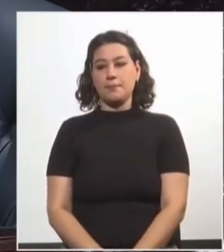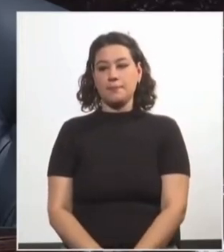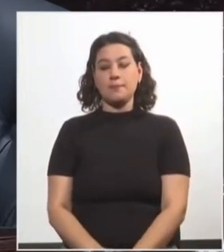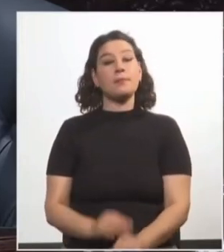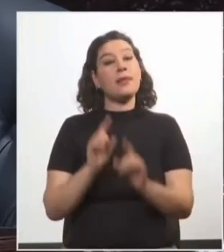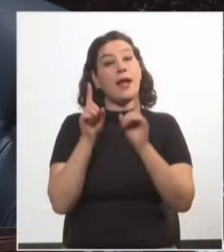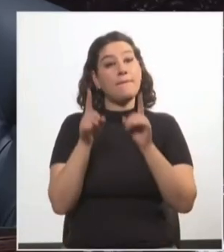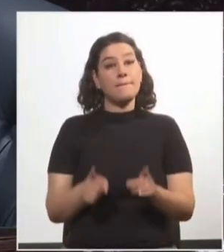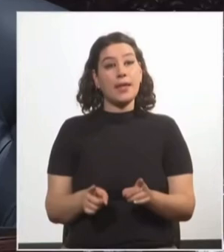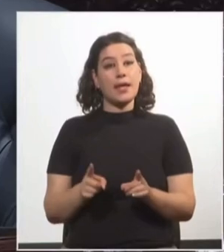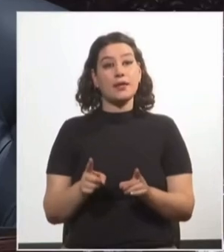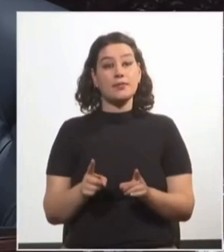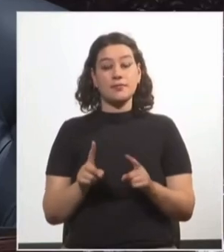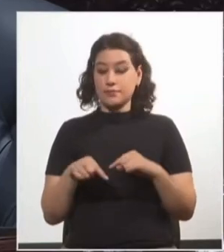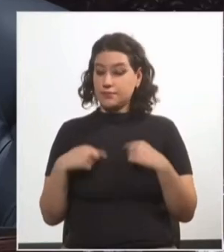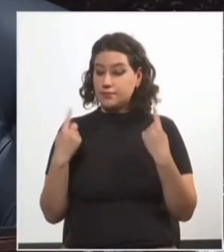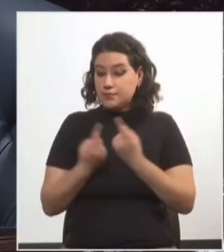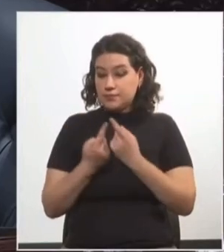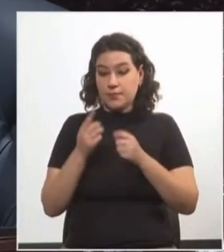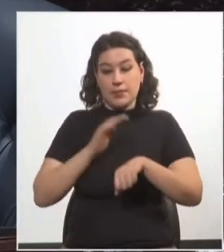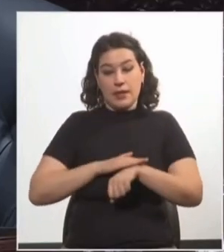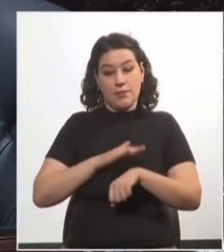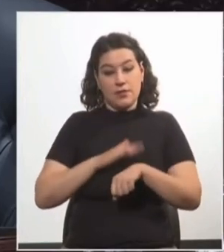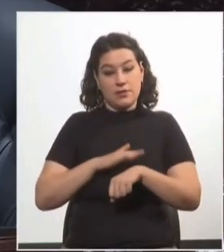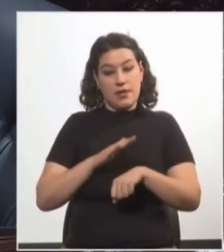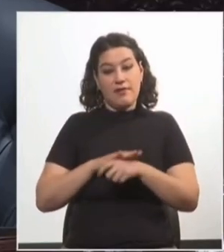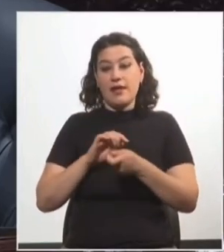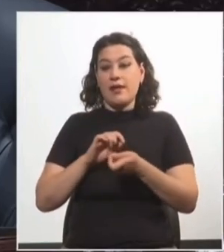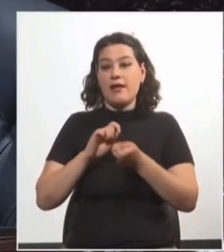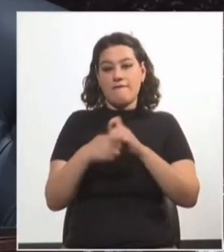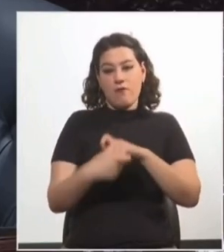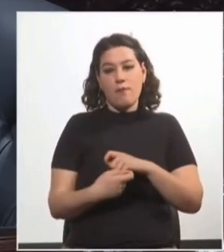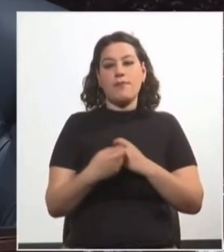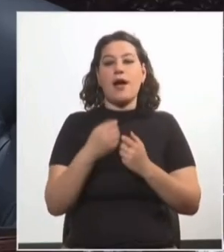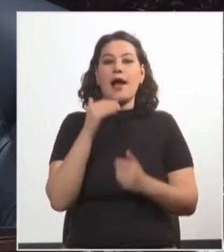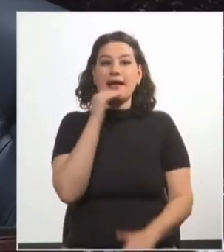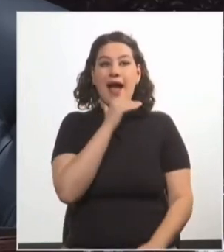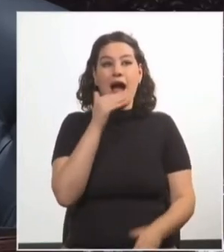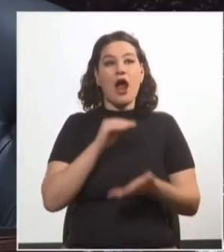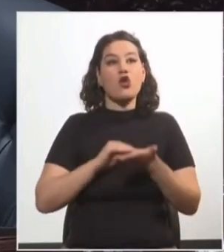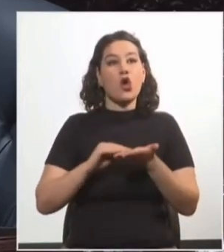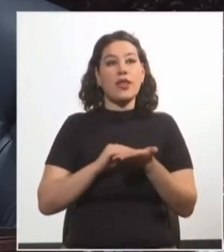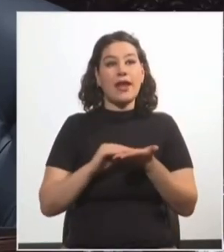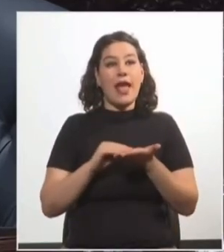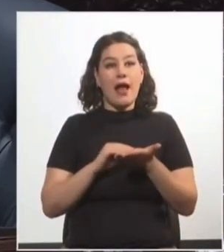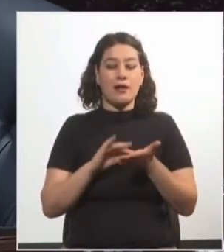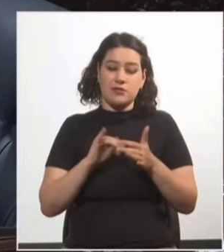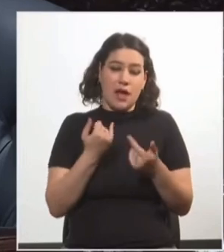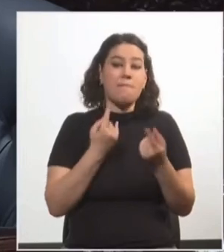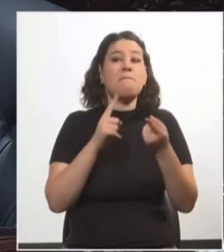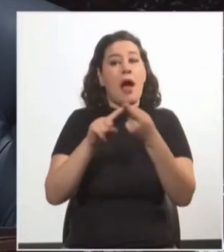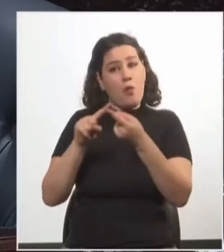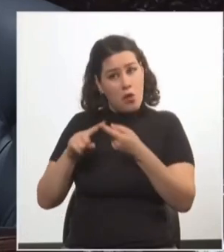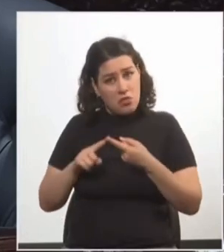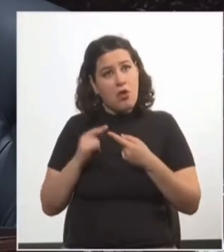También llevamos adelante la reforma de la caja notarial ya en clave más de acuerdo, de consenso.